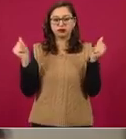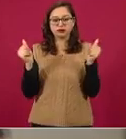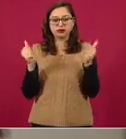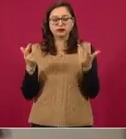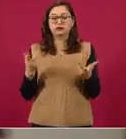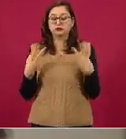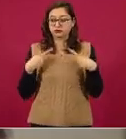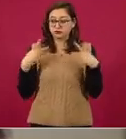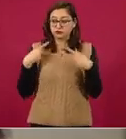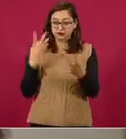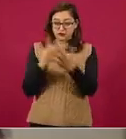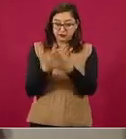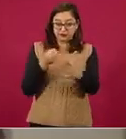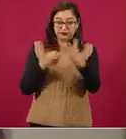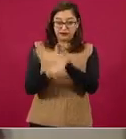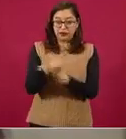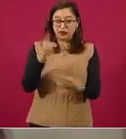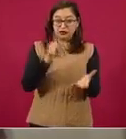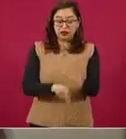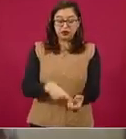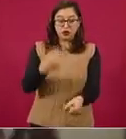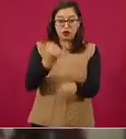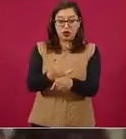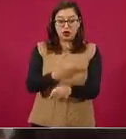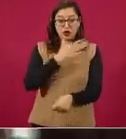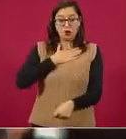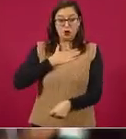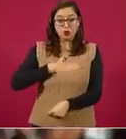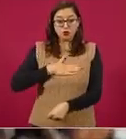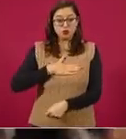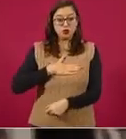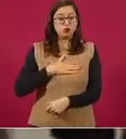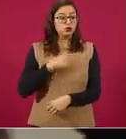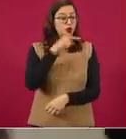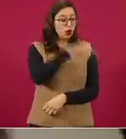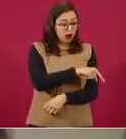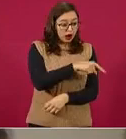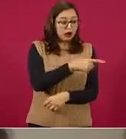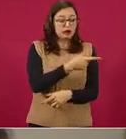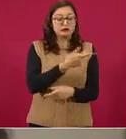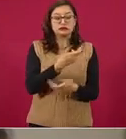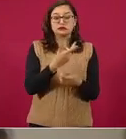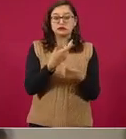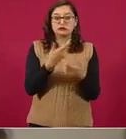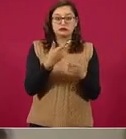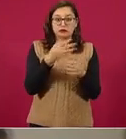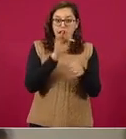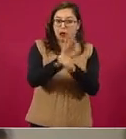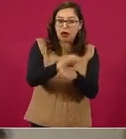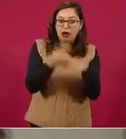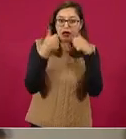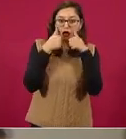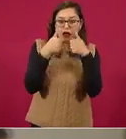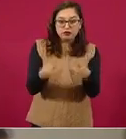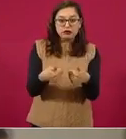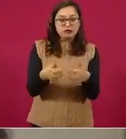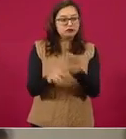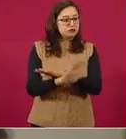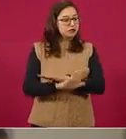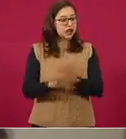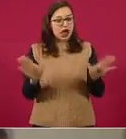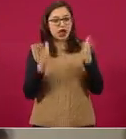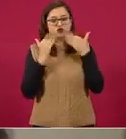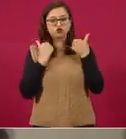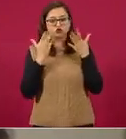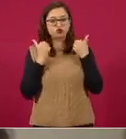presos injustamente, de no mirarlo alimentar y arropar a los migrantes que sobreviven al fuego cruzado, de